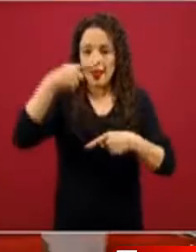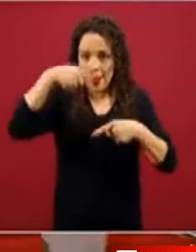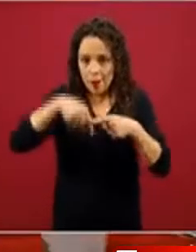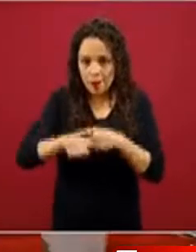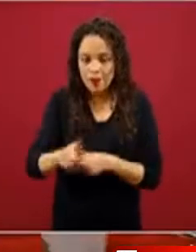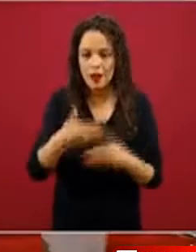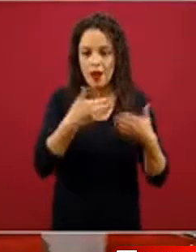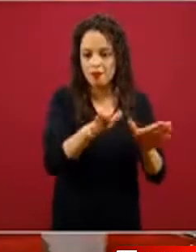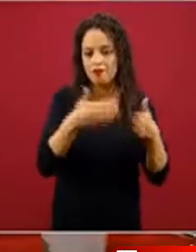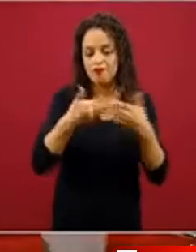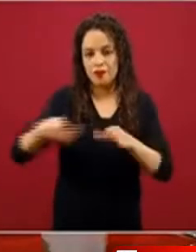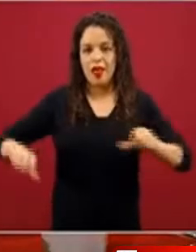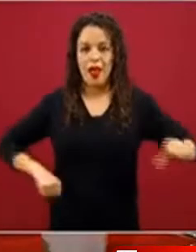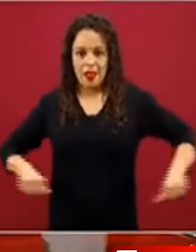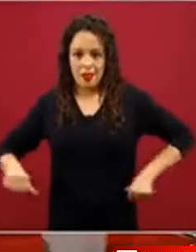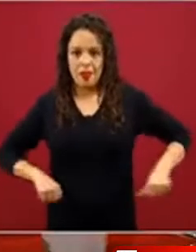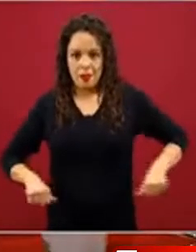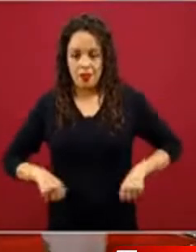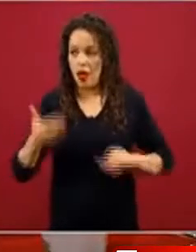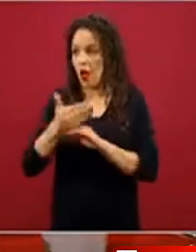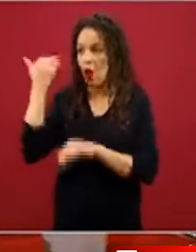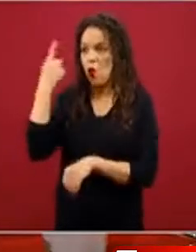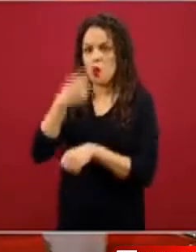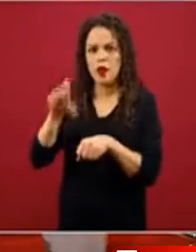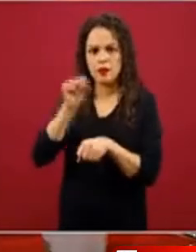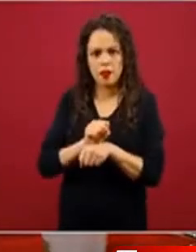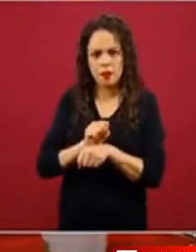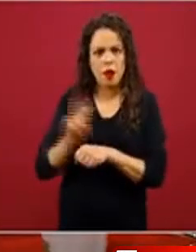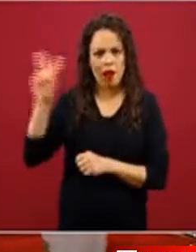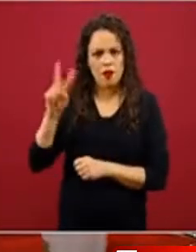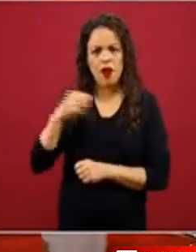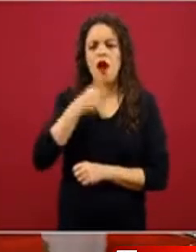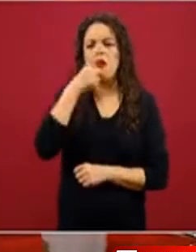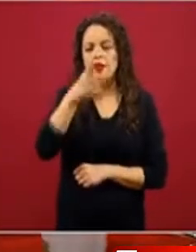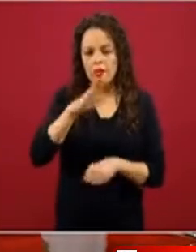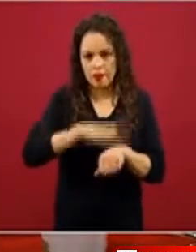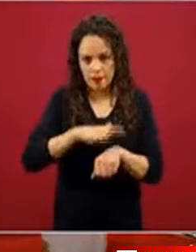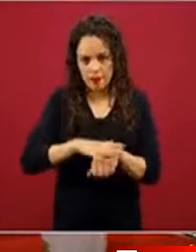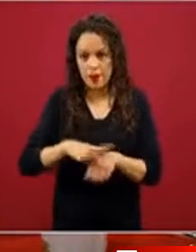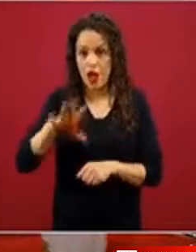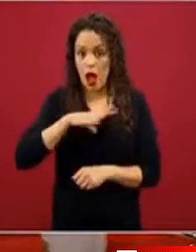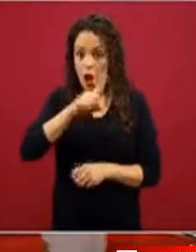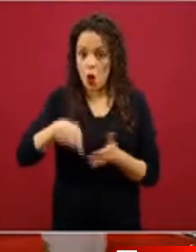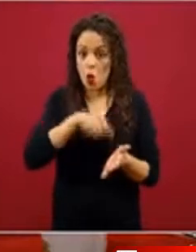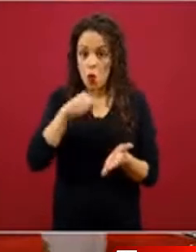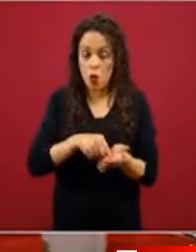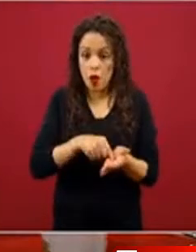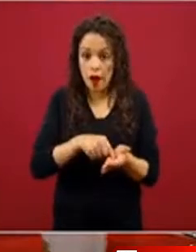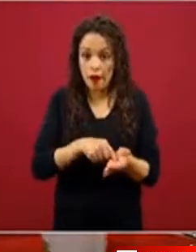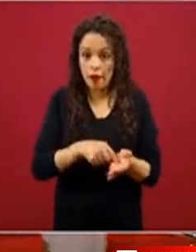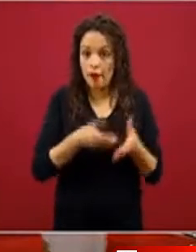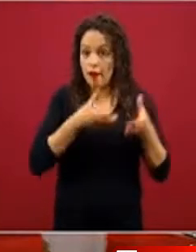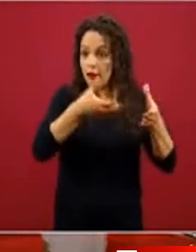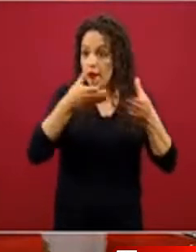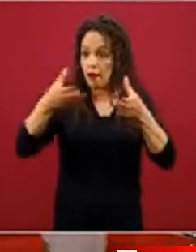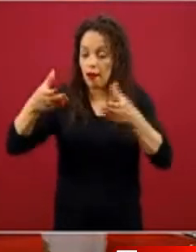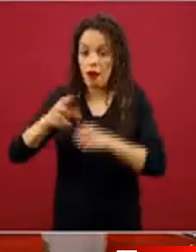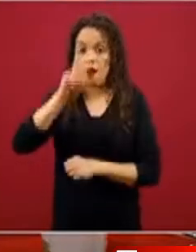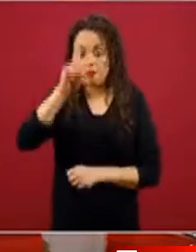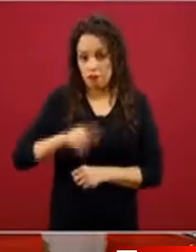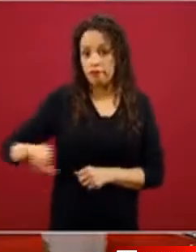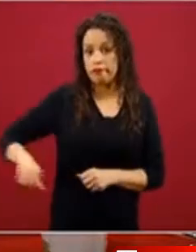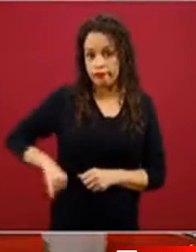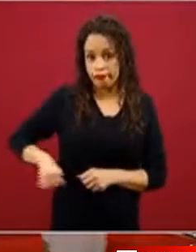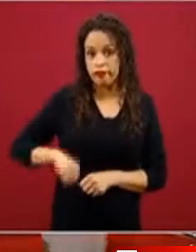semana pasada, en viernes precisamente, hay espacios públicos que son de interés en la vida